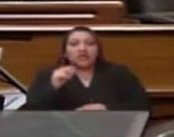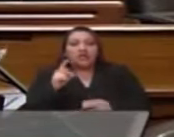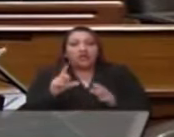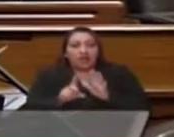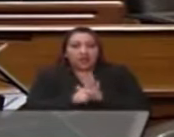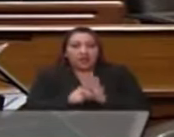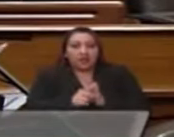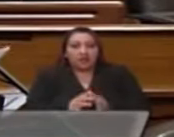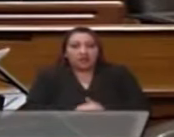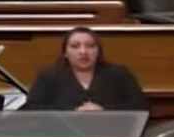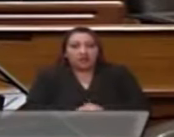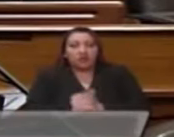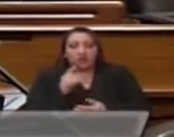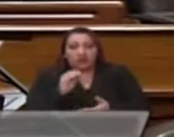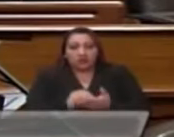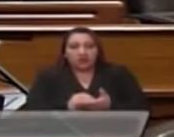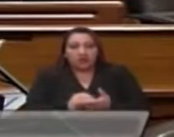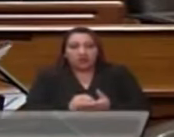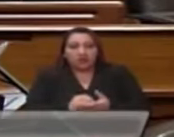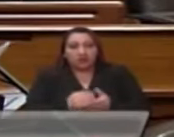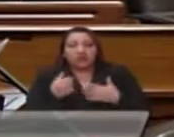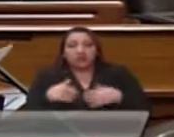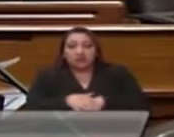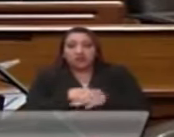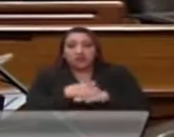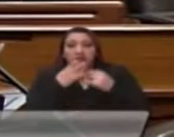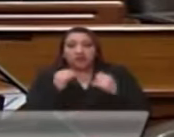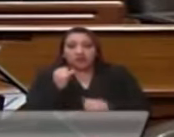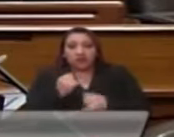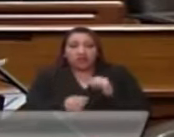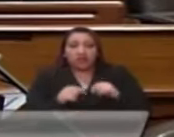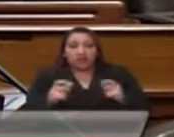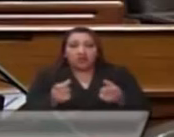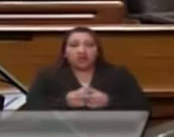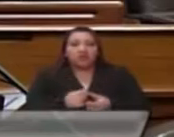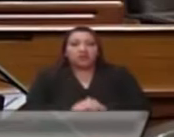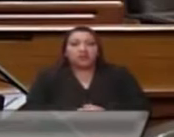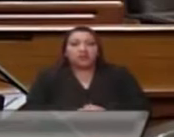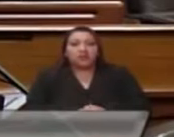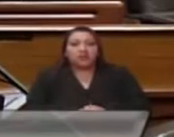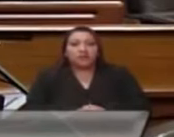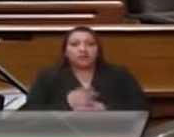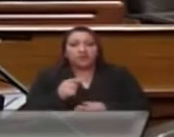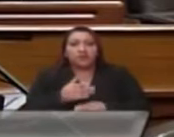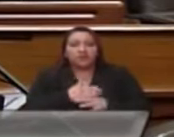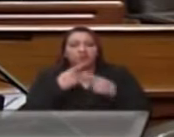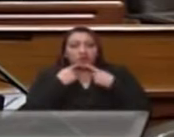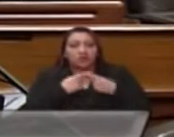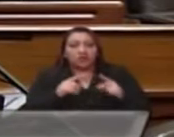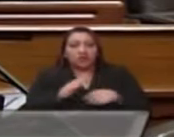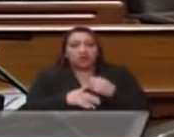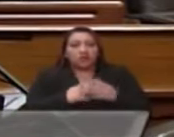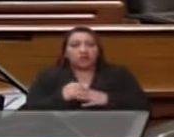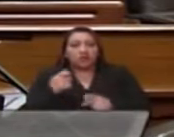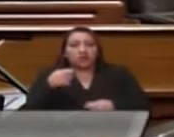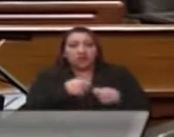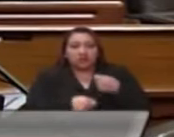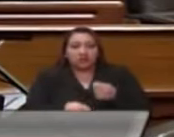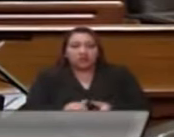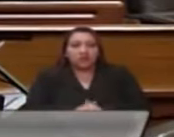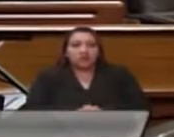ley. Una vez elaborado el informe final de esta comisión, este será de conocimiento de los